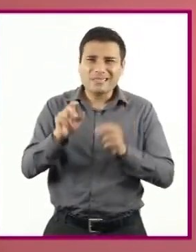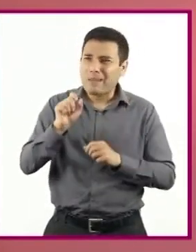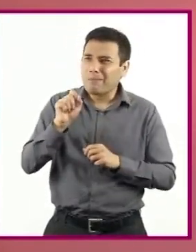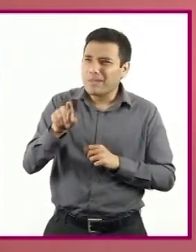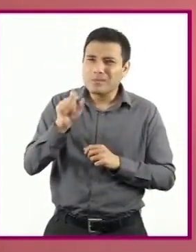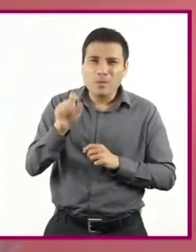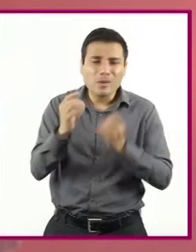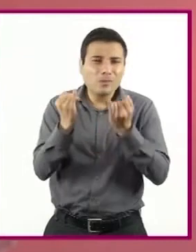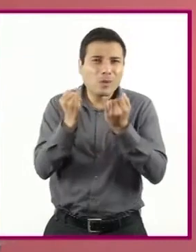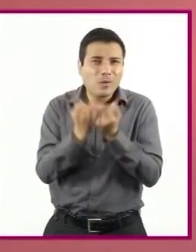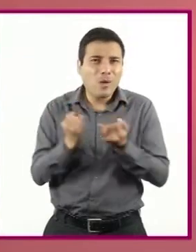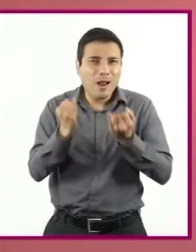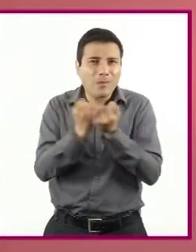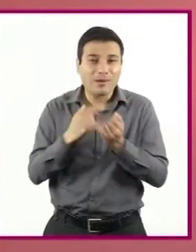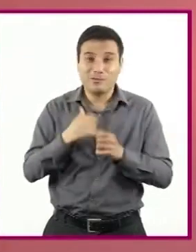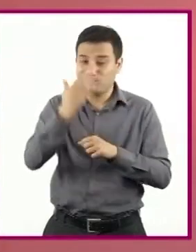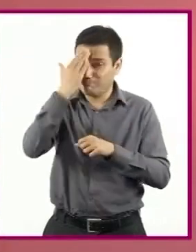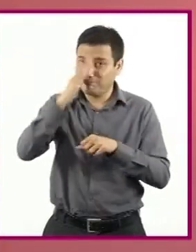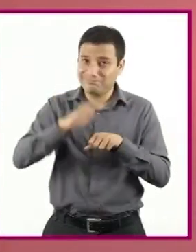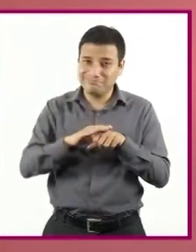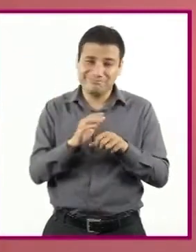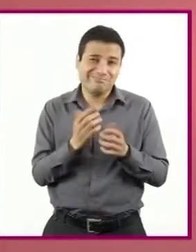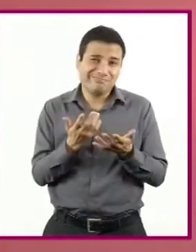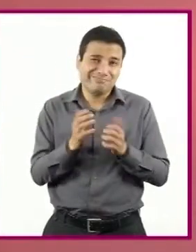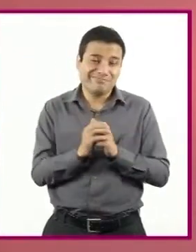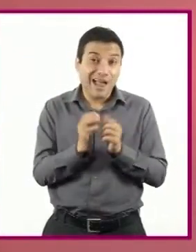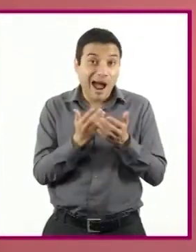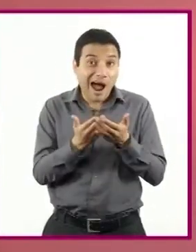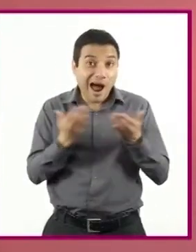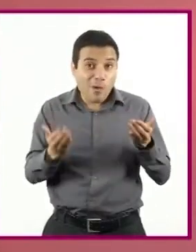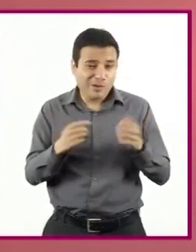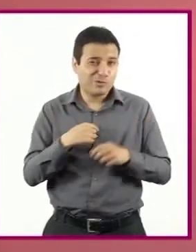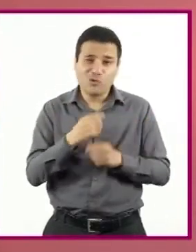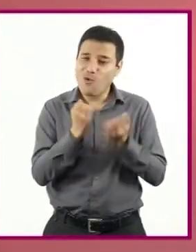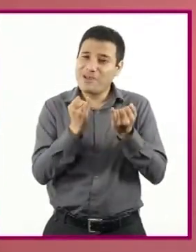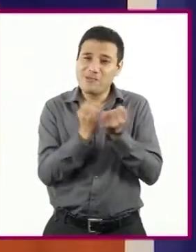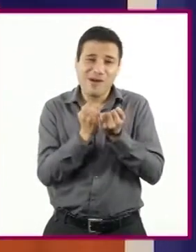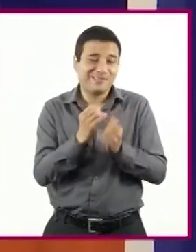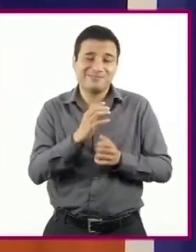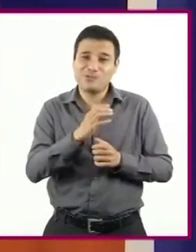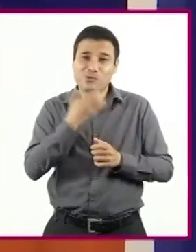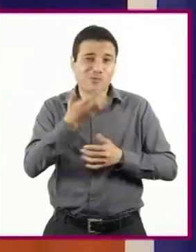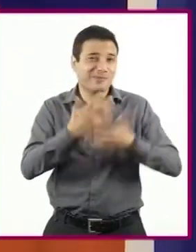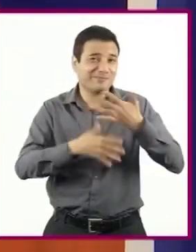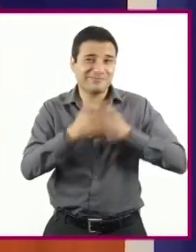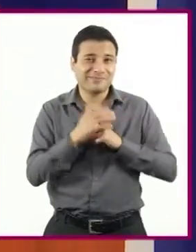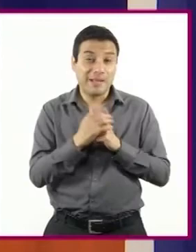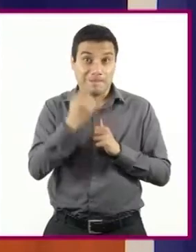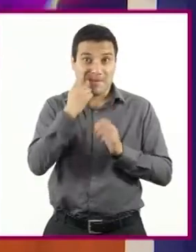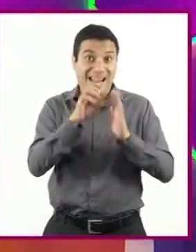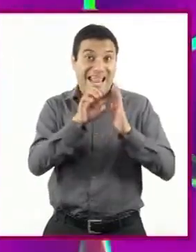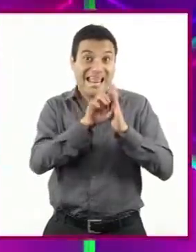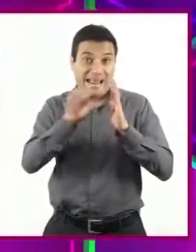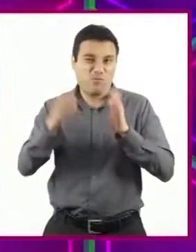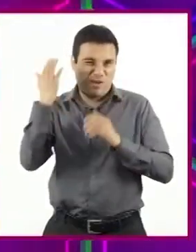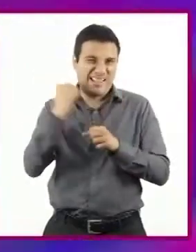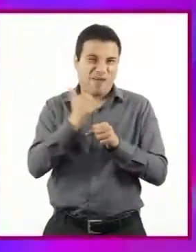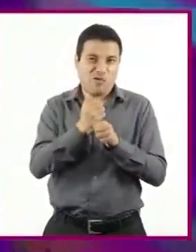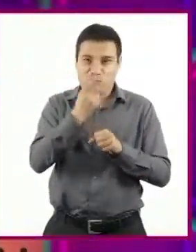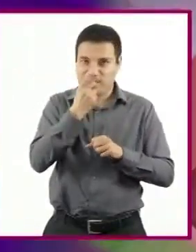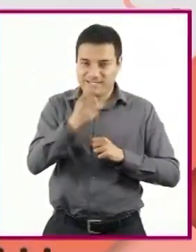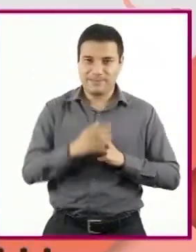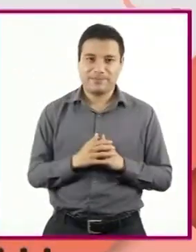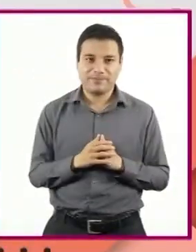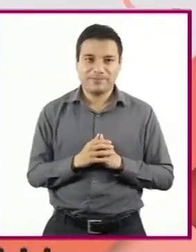se grabaron en mí para siempre y que hoy en día, en todo momento, los saco a colación. Recuerdo mucho un dicho que usaba mi abuelo.